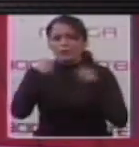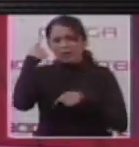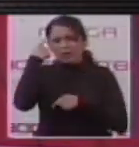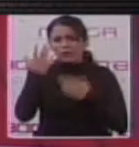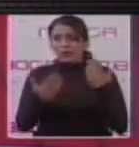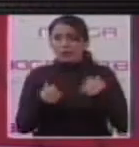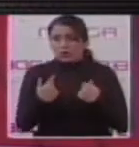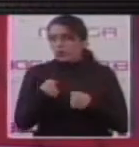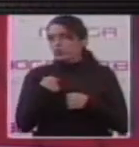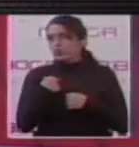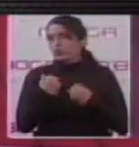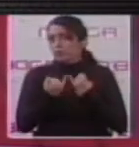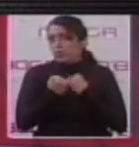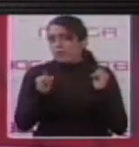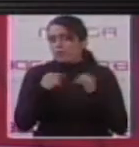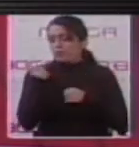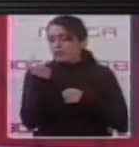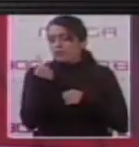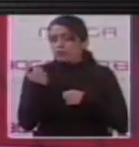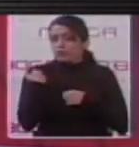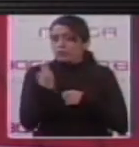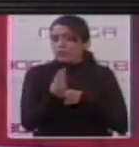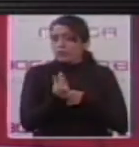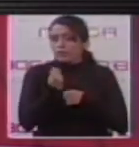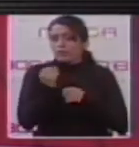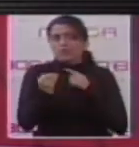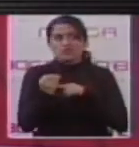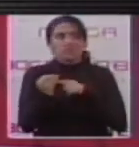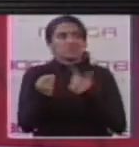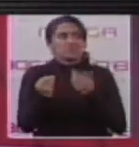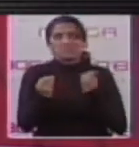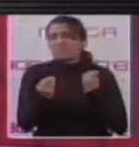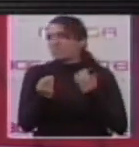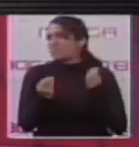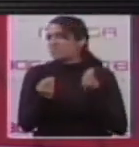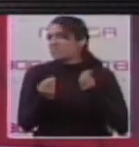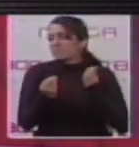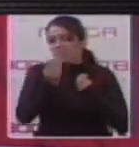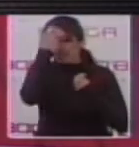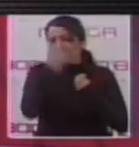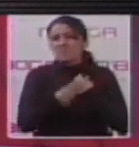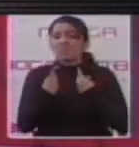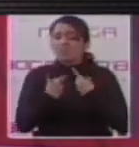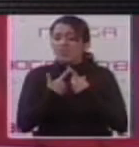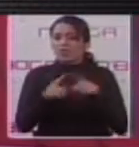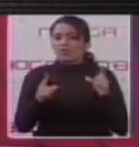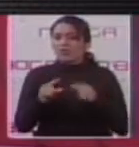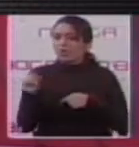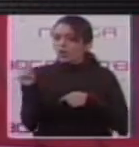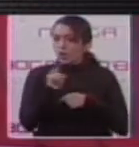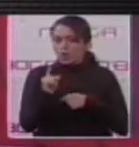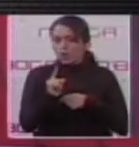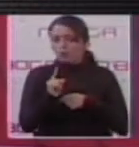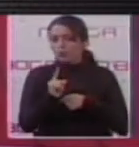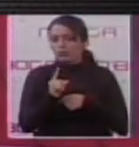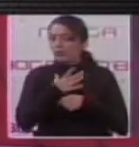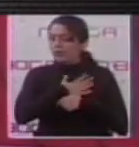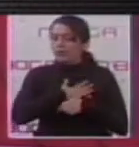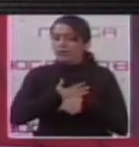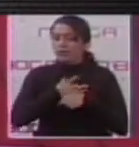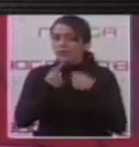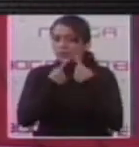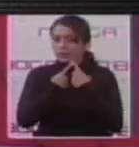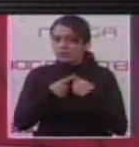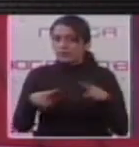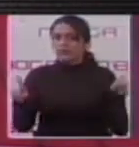profesionales independientes, el dinero que ganamos lo podemos manejar indistintamente entre nuestro negocio y lo personal. Nada más alejado de